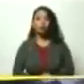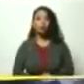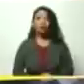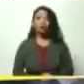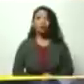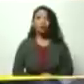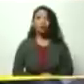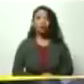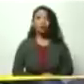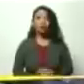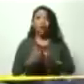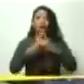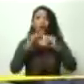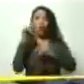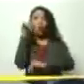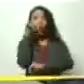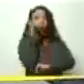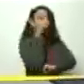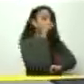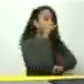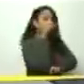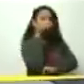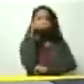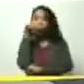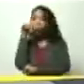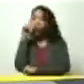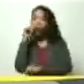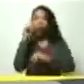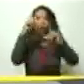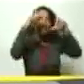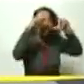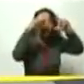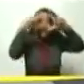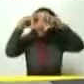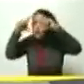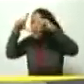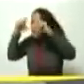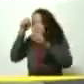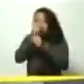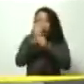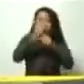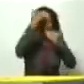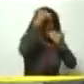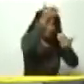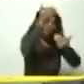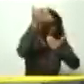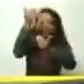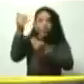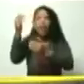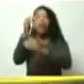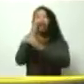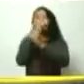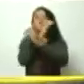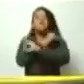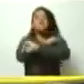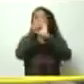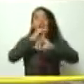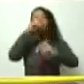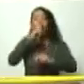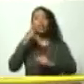Todos los camarógrafos, fotógrafos, mi saludo. Feliz año adelantado.